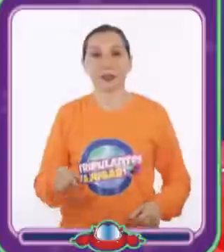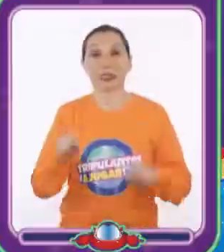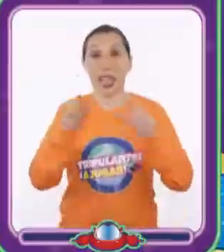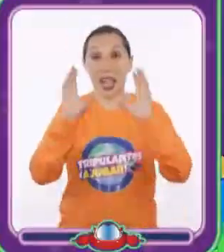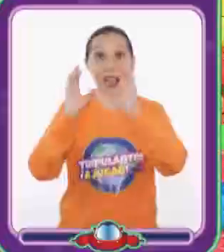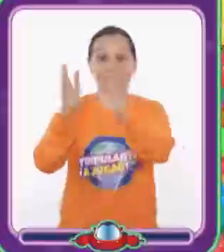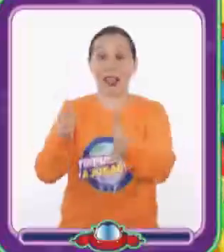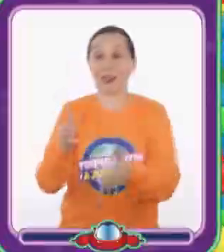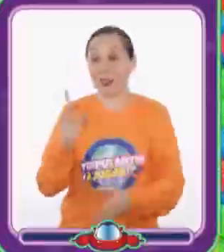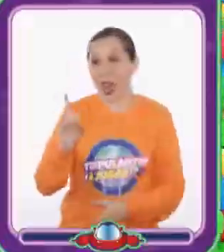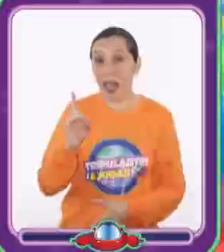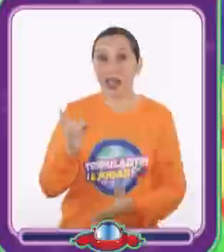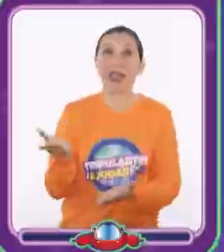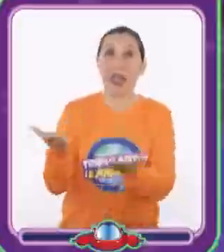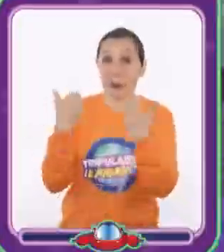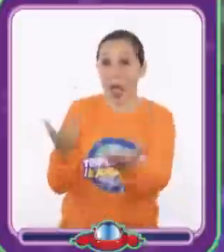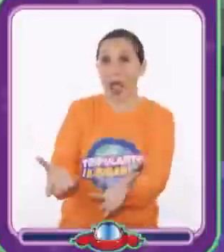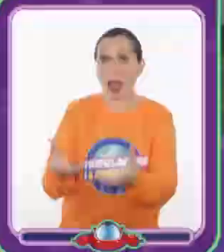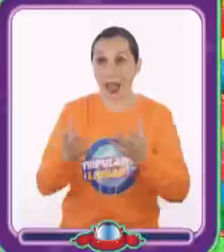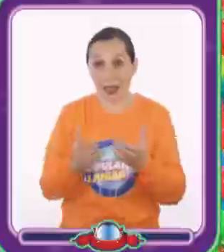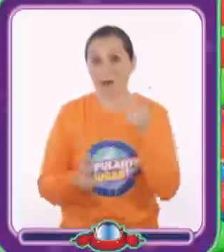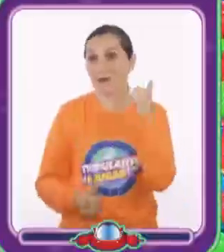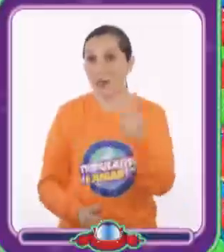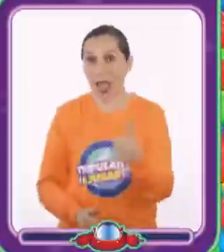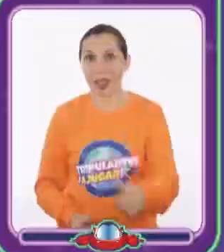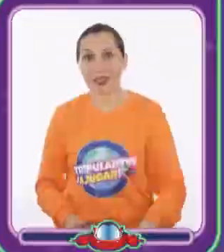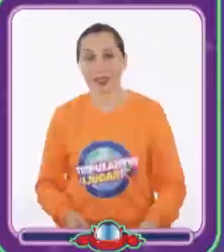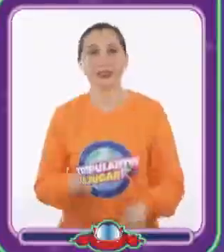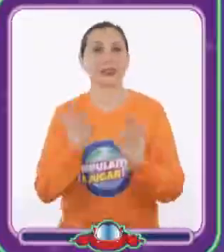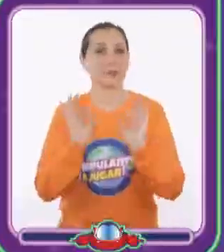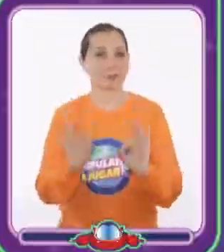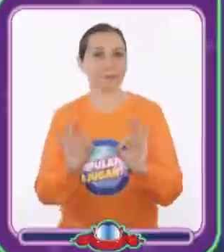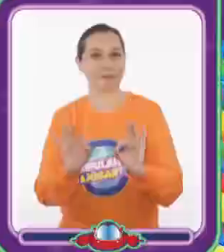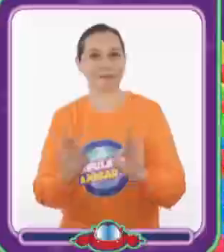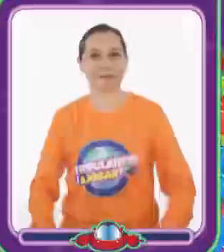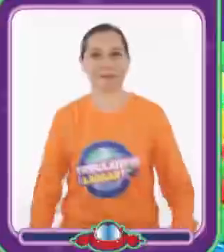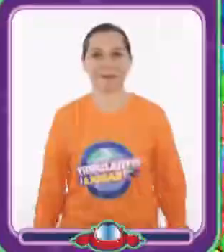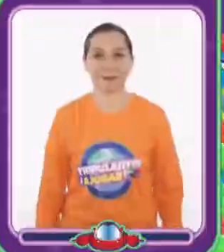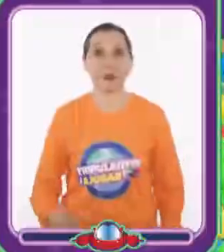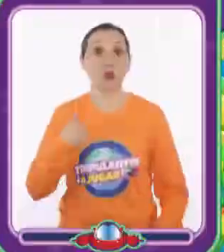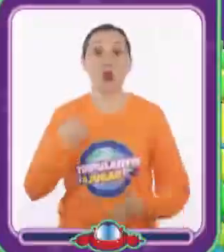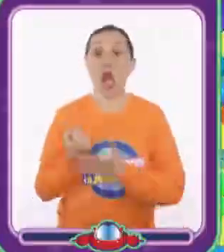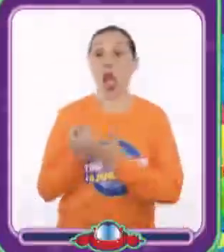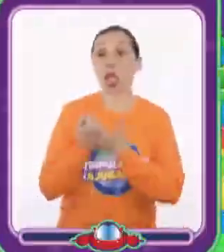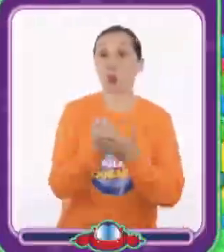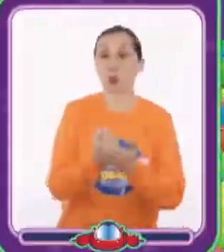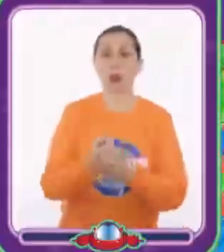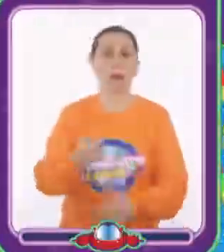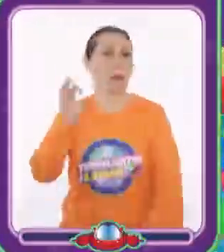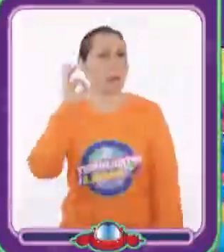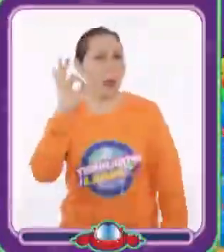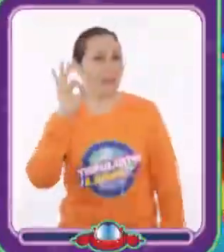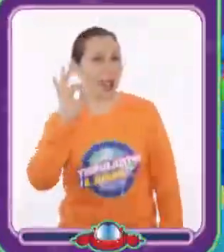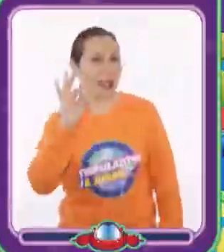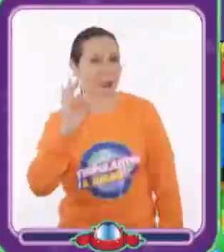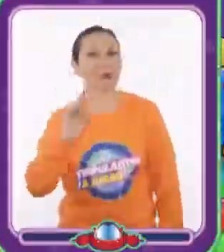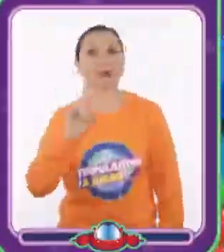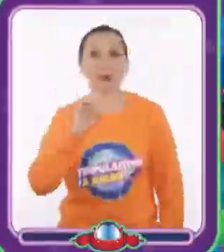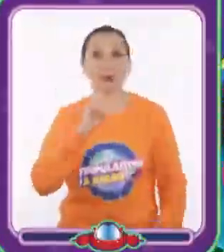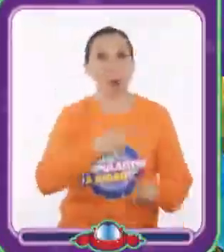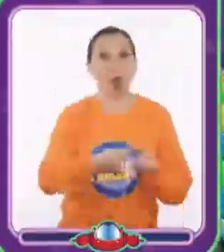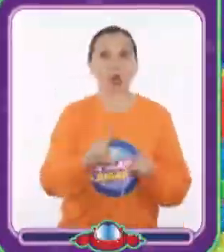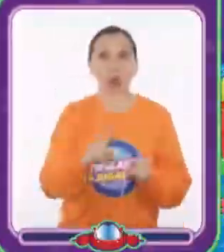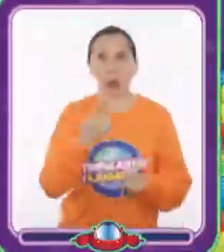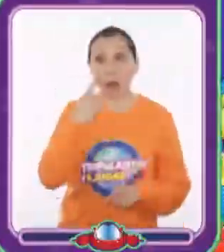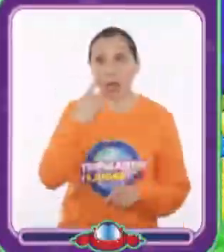¡Ahí hay otra! ¡Vamos, Dairelis! ¡Lánzamela! ¡Ahí está! ¡Eso! ¡Aquí! ¡Y yo te ayudo, Dairelis! ¡Perfecto! ¡Tenemos